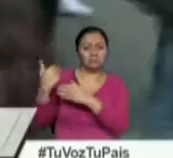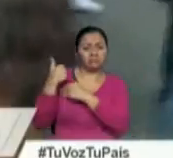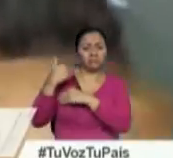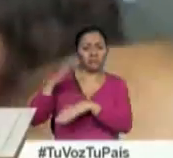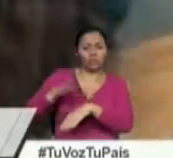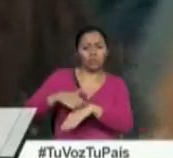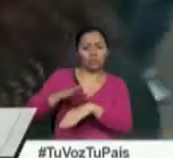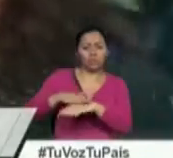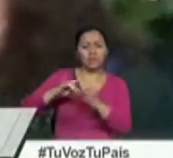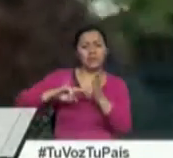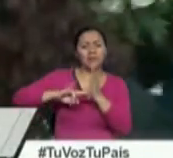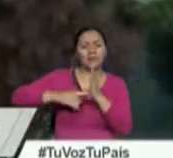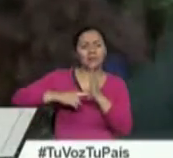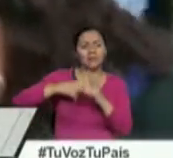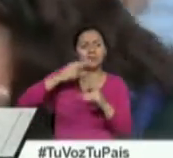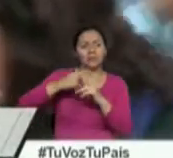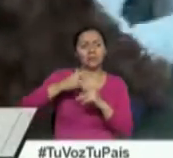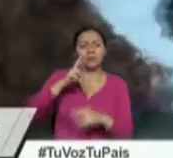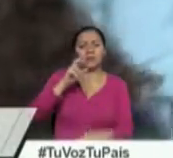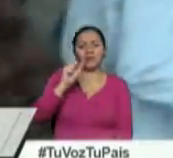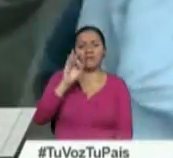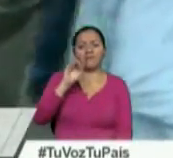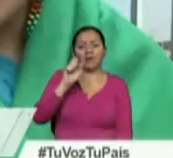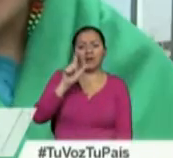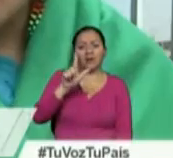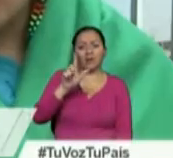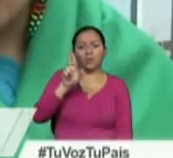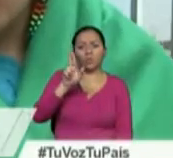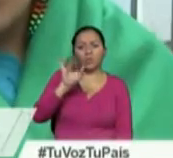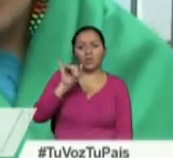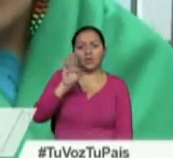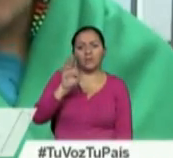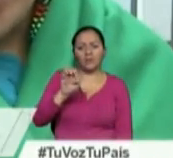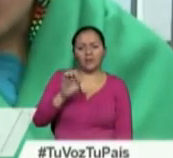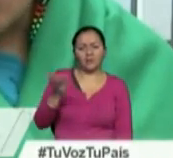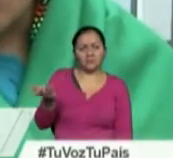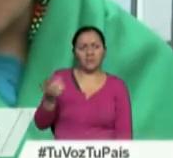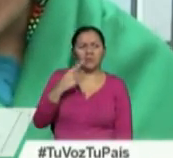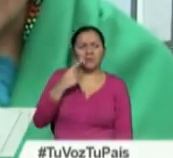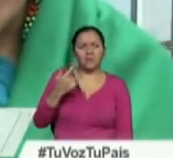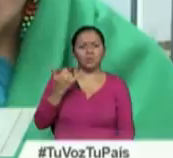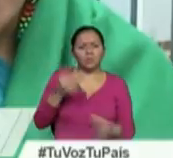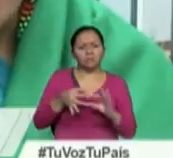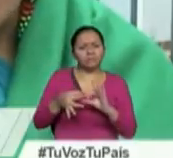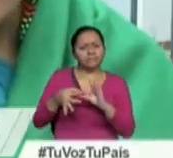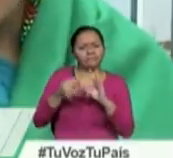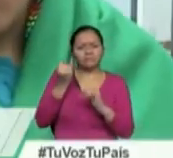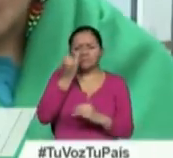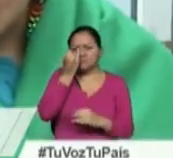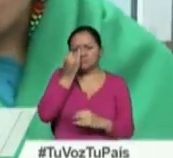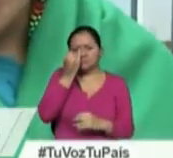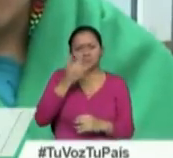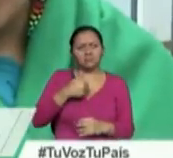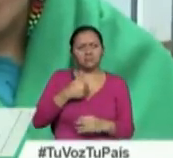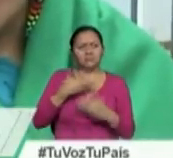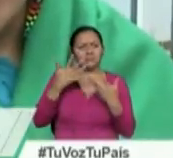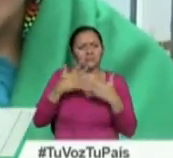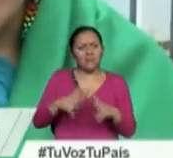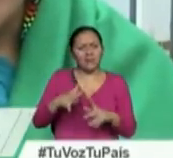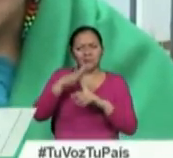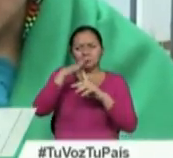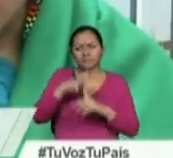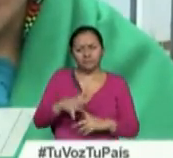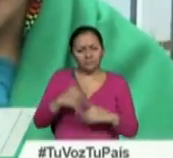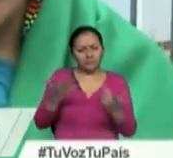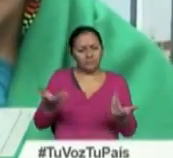arquitecto Rafael Uribe Noguera, de 38 años. Estamos unidos los pueblos indígenas, ya nos acabaron con la vida